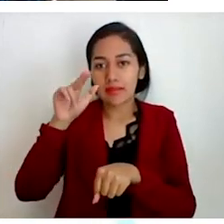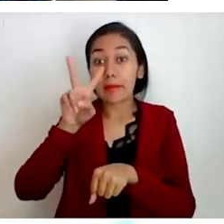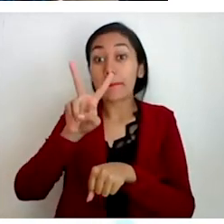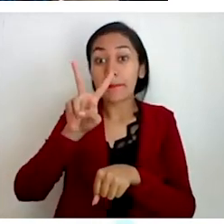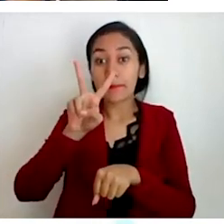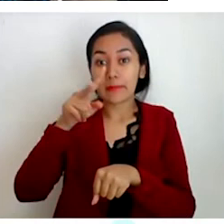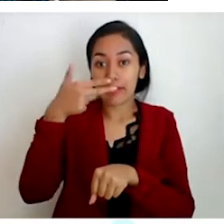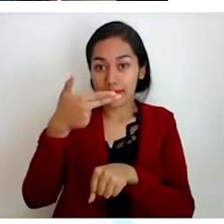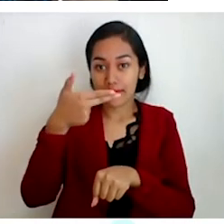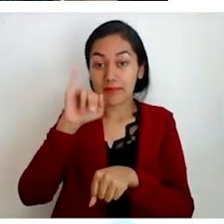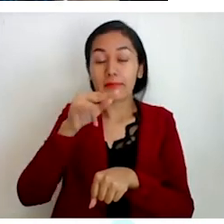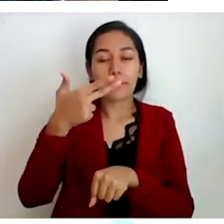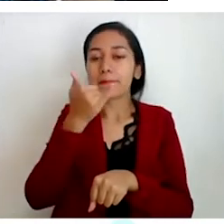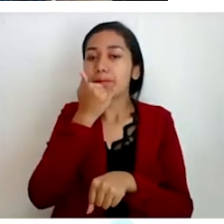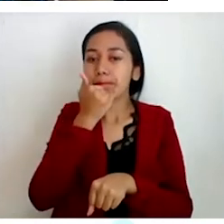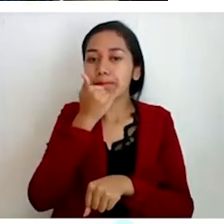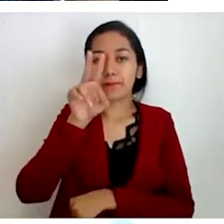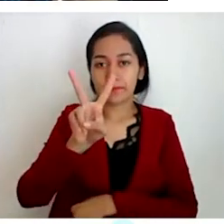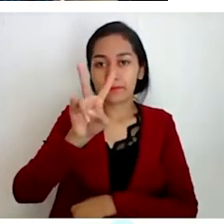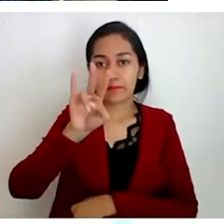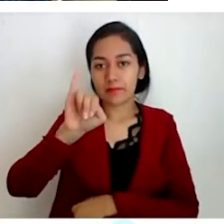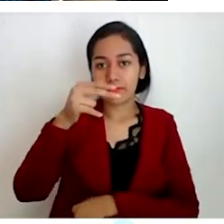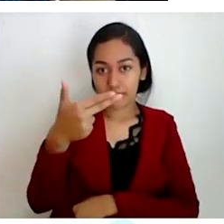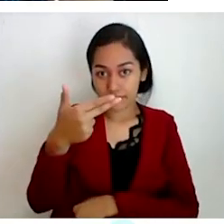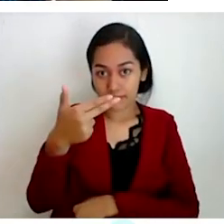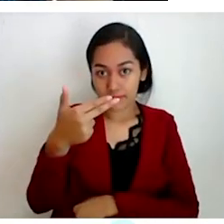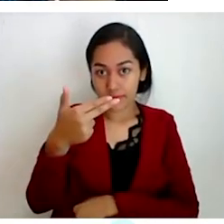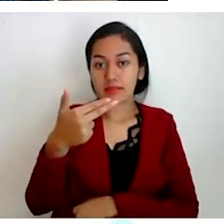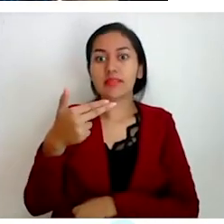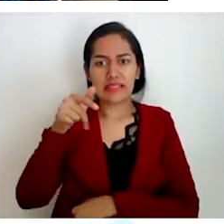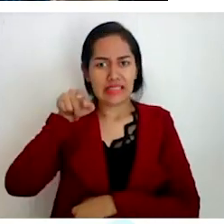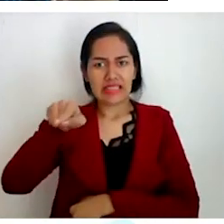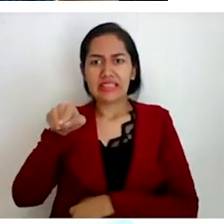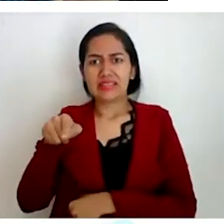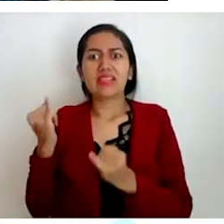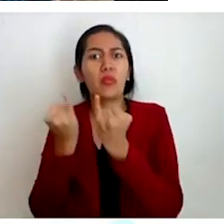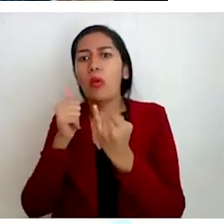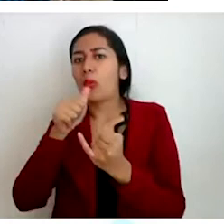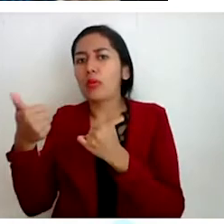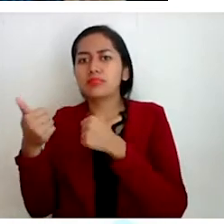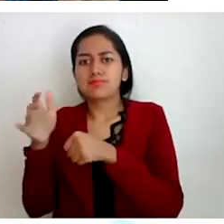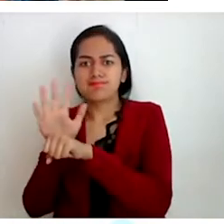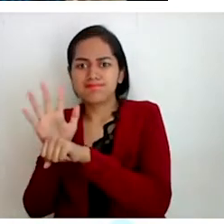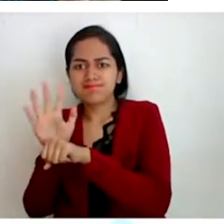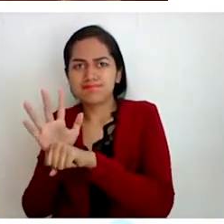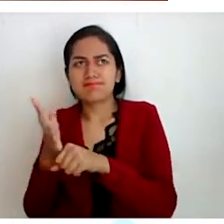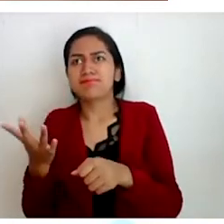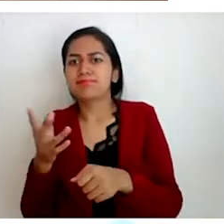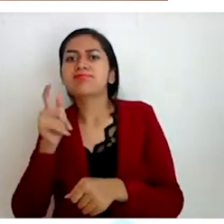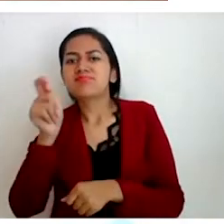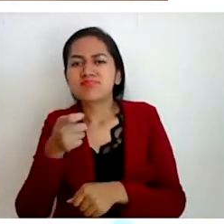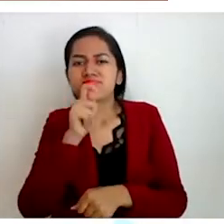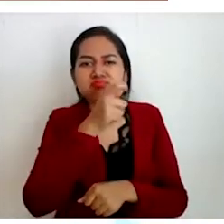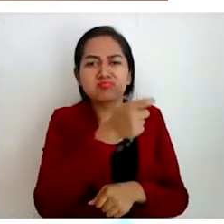Y bueno, le agradecen por las respuestas que ha dado anteriormente. Entonces, le dejamos otra vez el